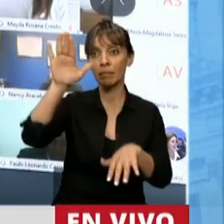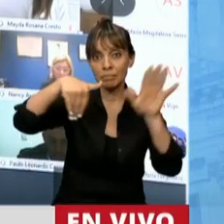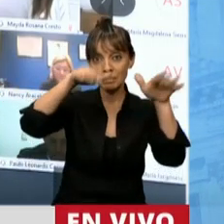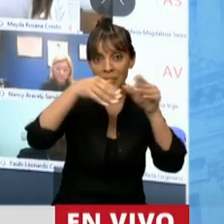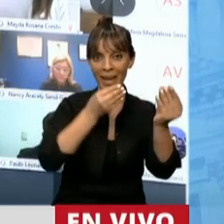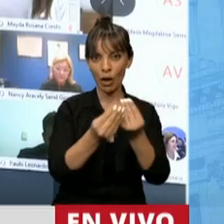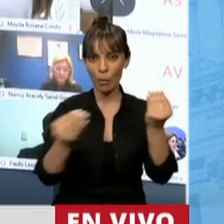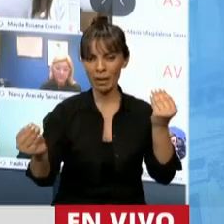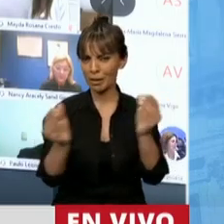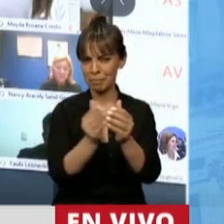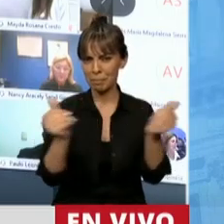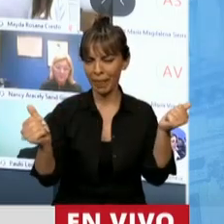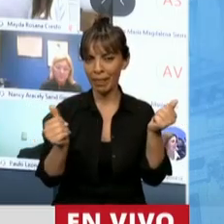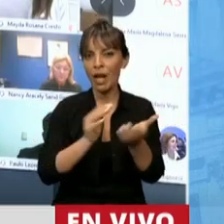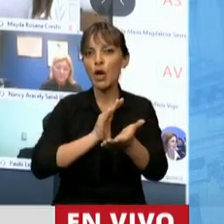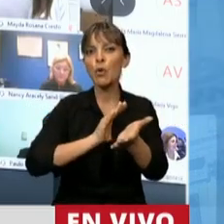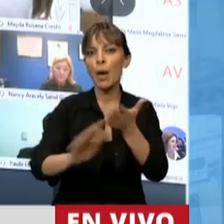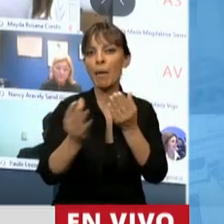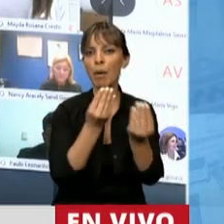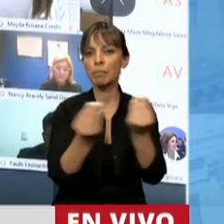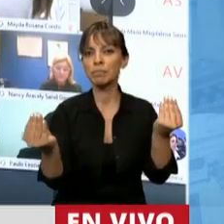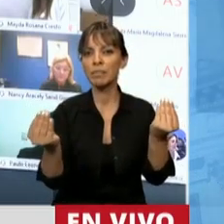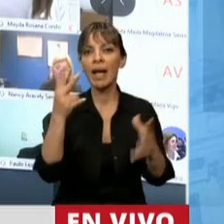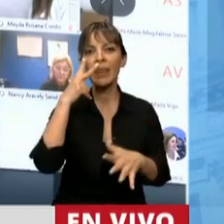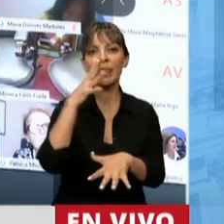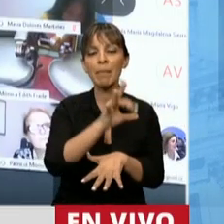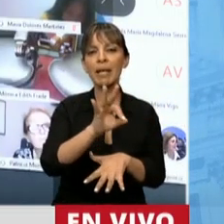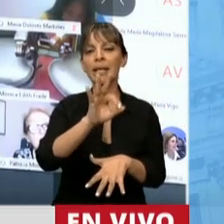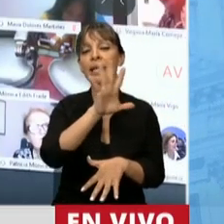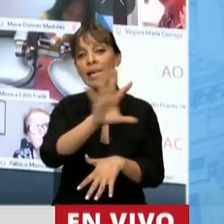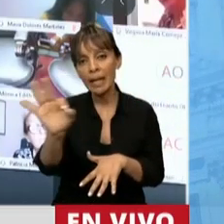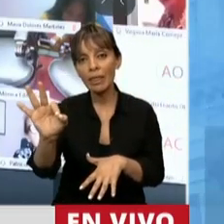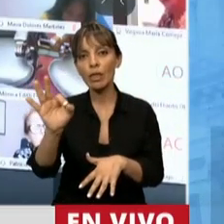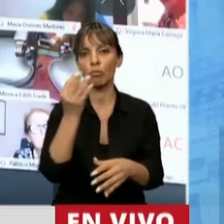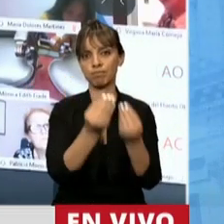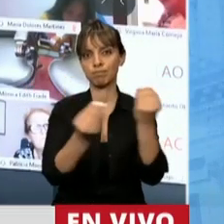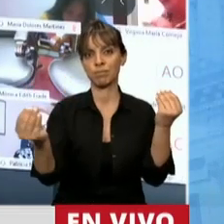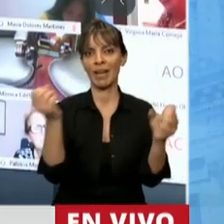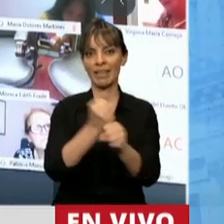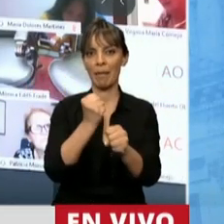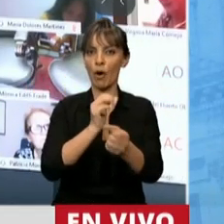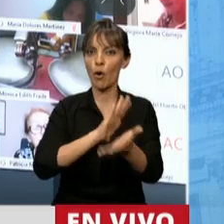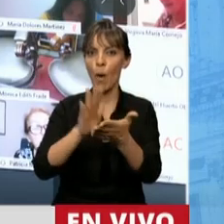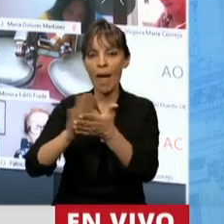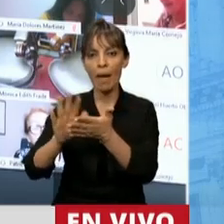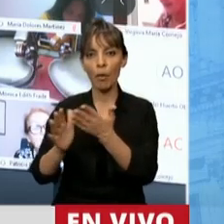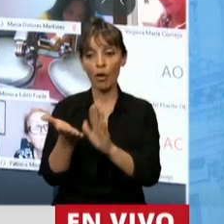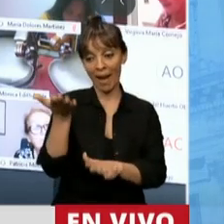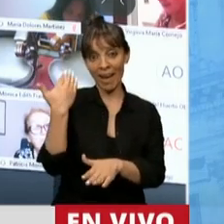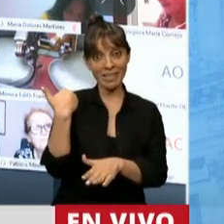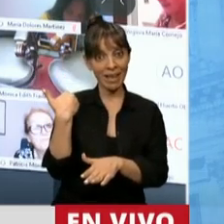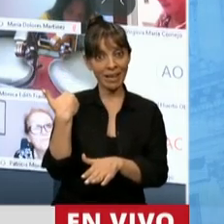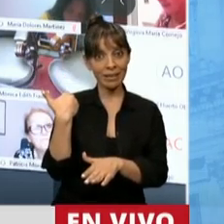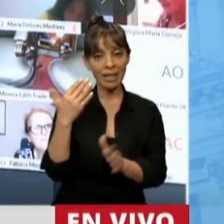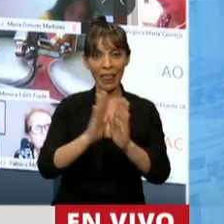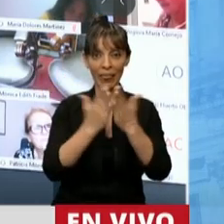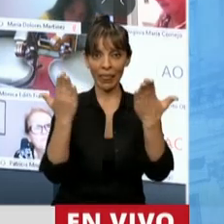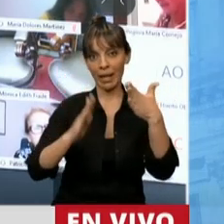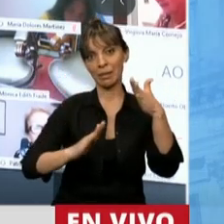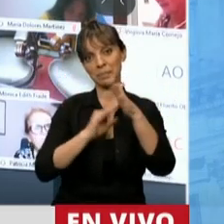incorporaciones inmediatas de nuevos puestos de trabajo, 3.500 puestos de trabajo. Ayer en el principal